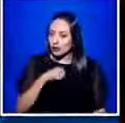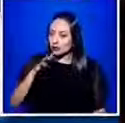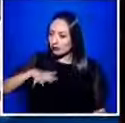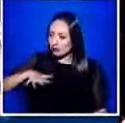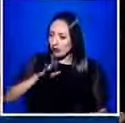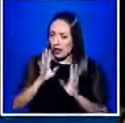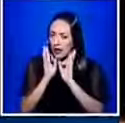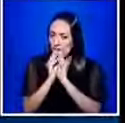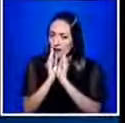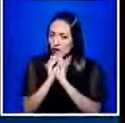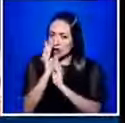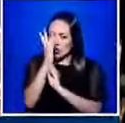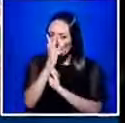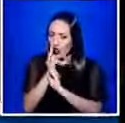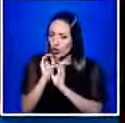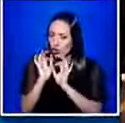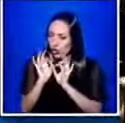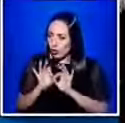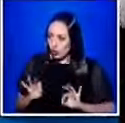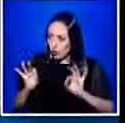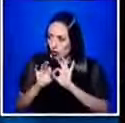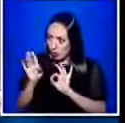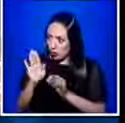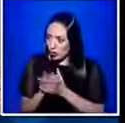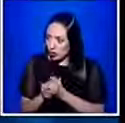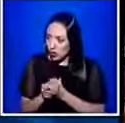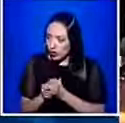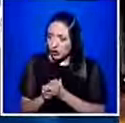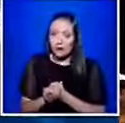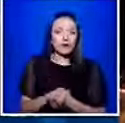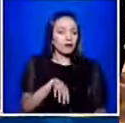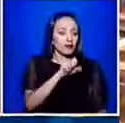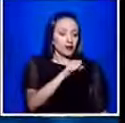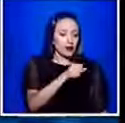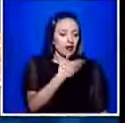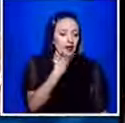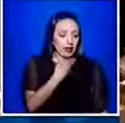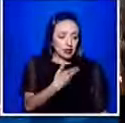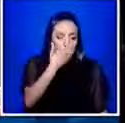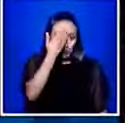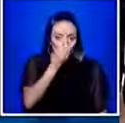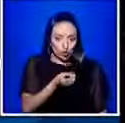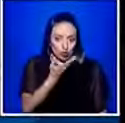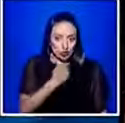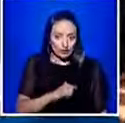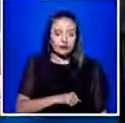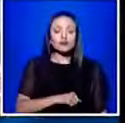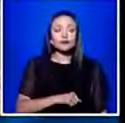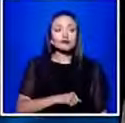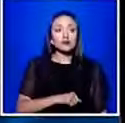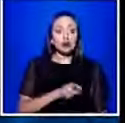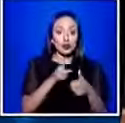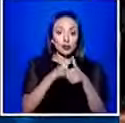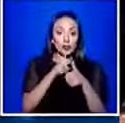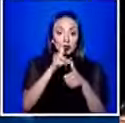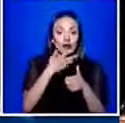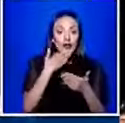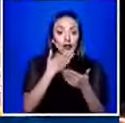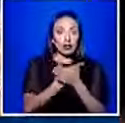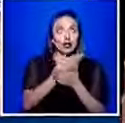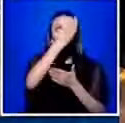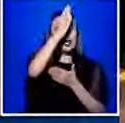muy significativo para la vida estudiantil de ustedes. Sí, señor, buenos días. Primeramente quiero darle gracias a Dios por la